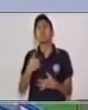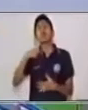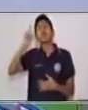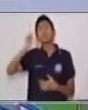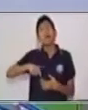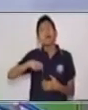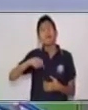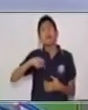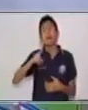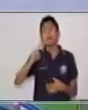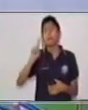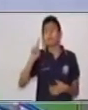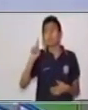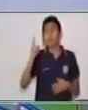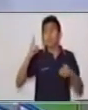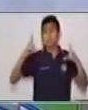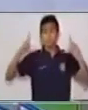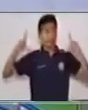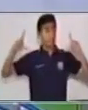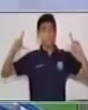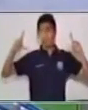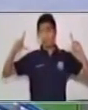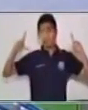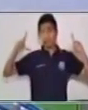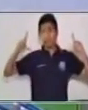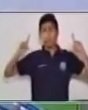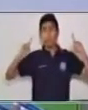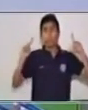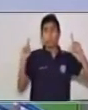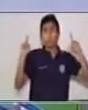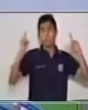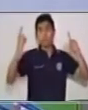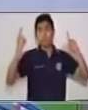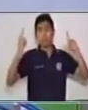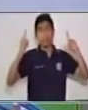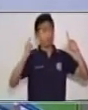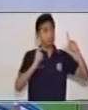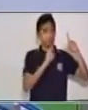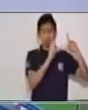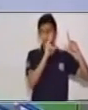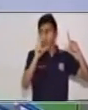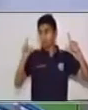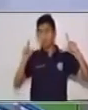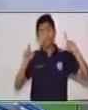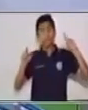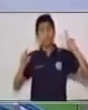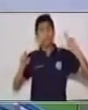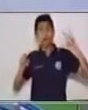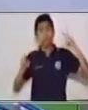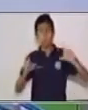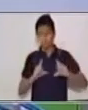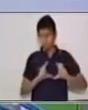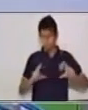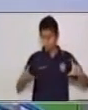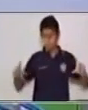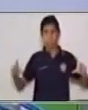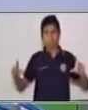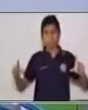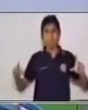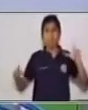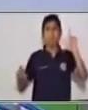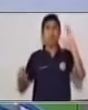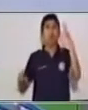debemos encerrar en un paréntesis la primera y la segunda proposición. ¿En dónde va a empezar la primera? En